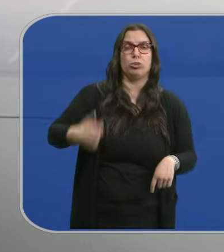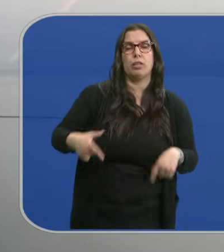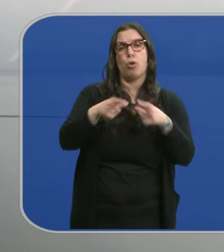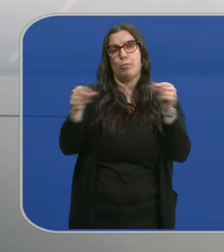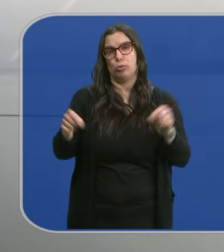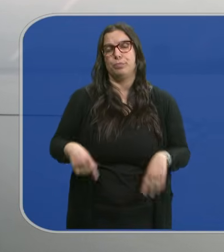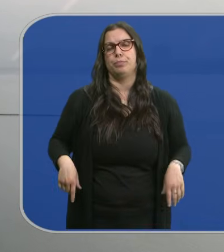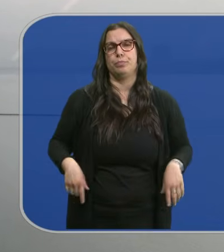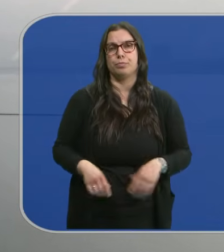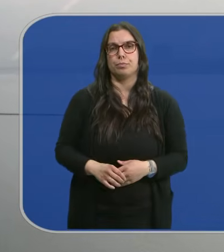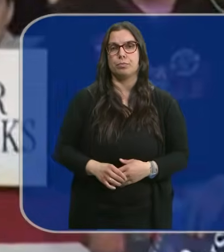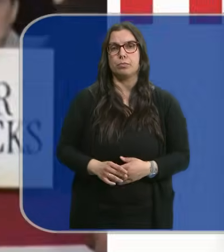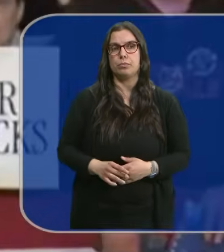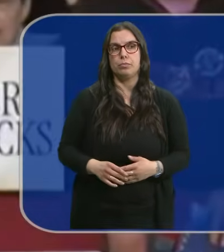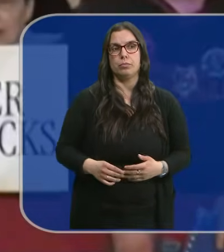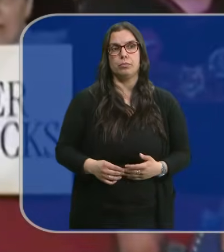Japón.